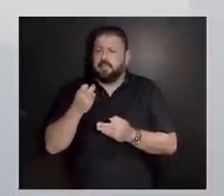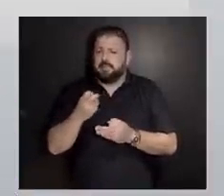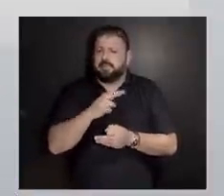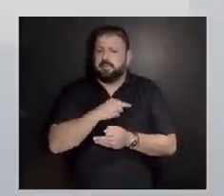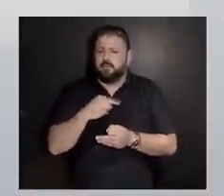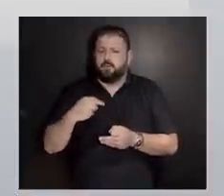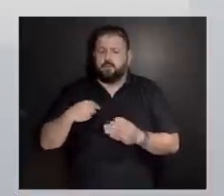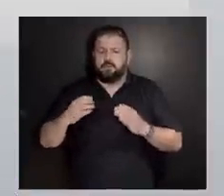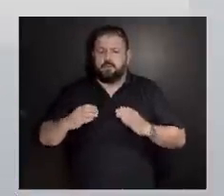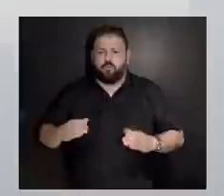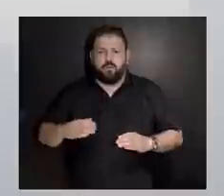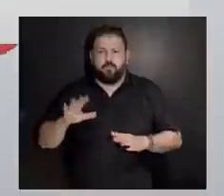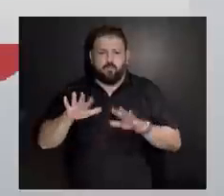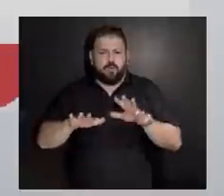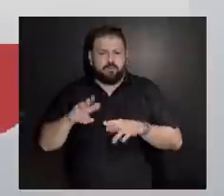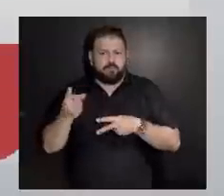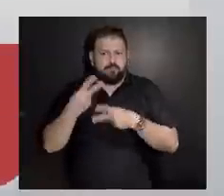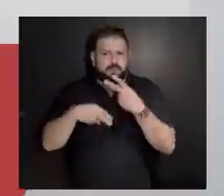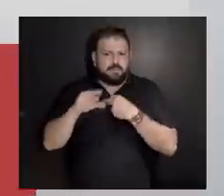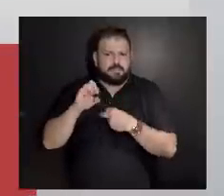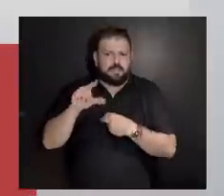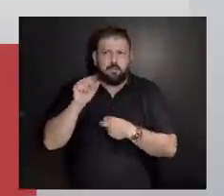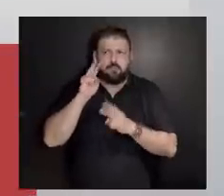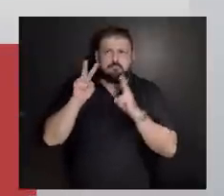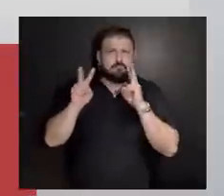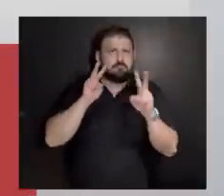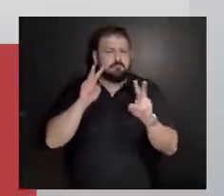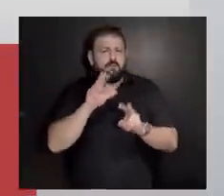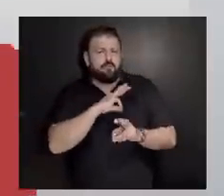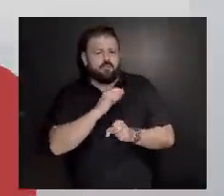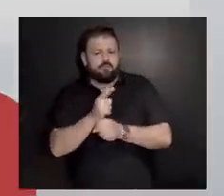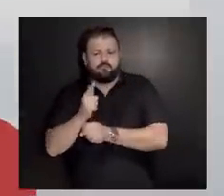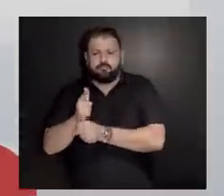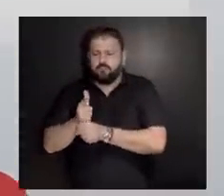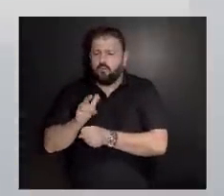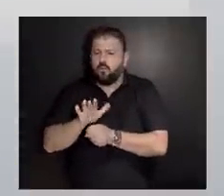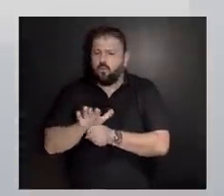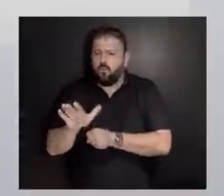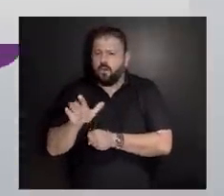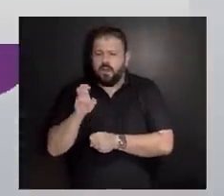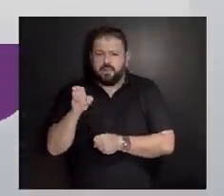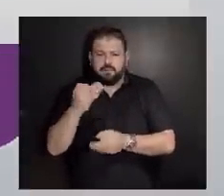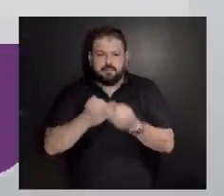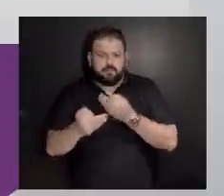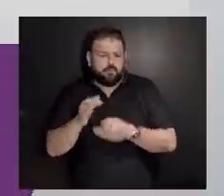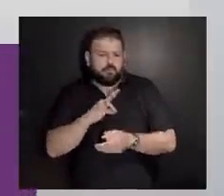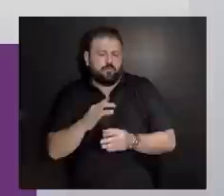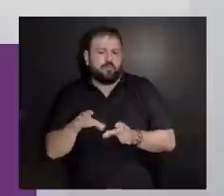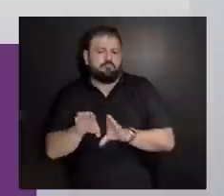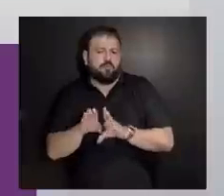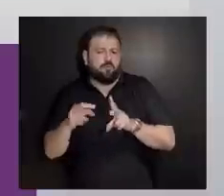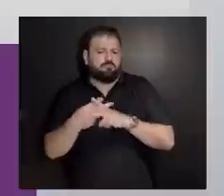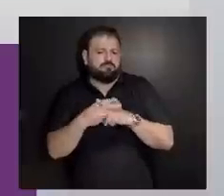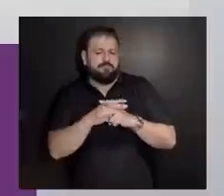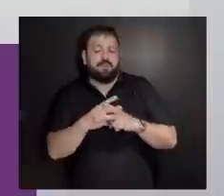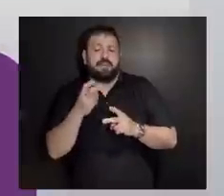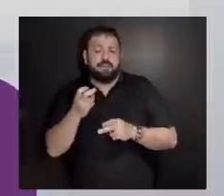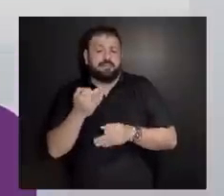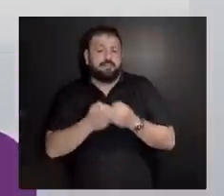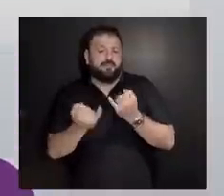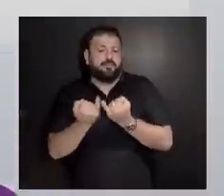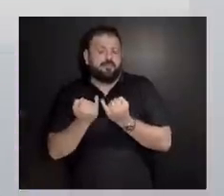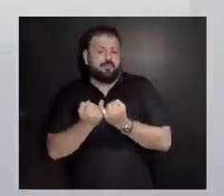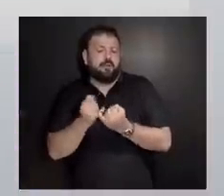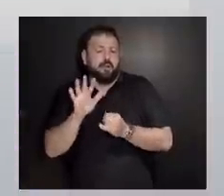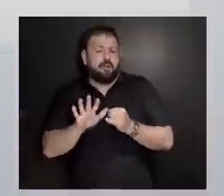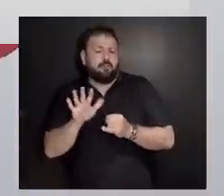o sea, puede atacar no solamente a las células beta, sino a los receptores y esto pues a largo plazo también va a impedir la entrada de la glucosa a